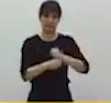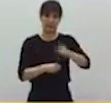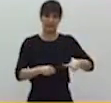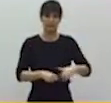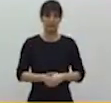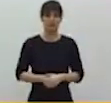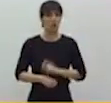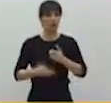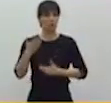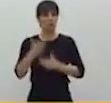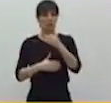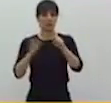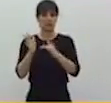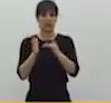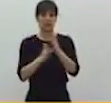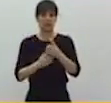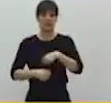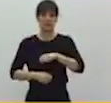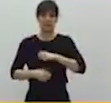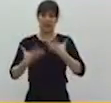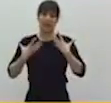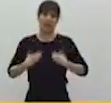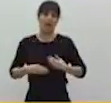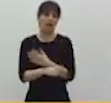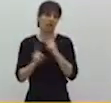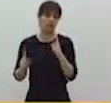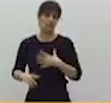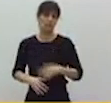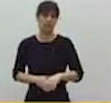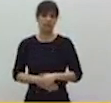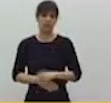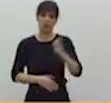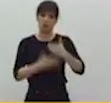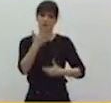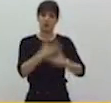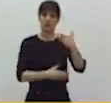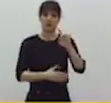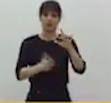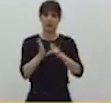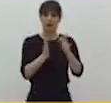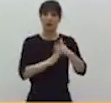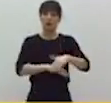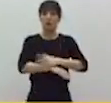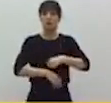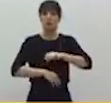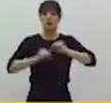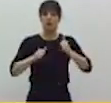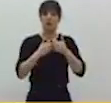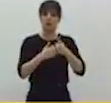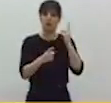abril, la tragedia de España era predecible. Der Spiegel, 15 de abril, el gobierno español comenzó la lucha contra el virus